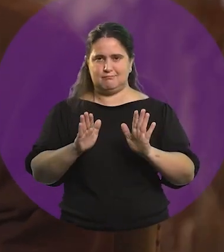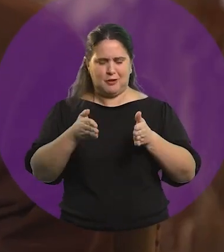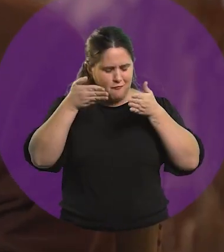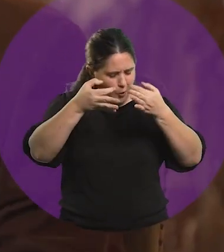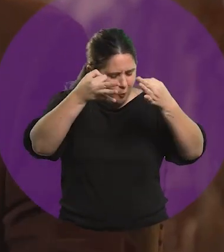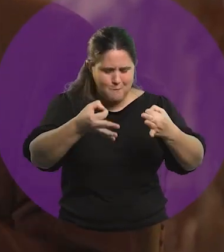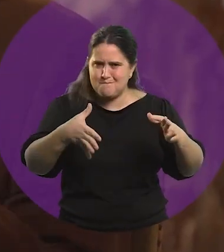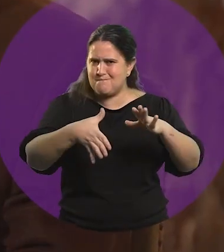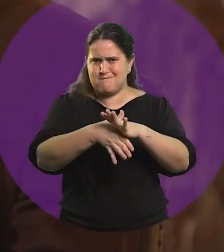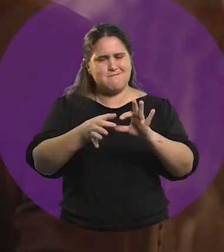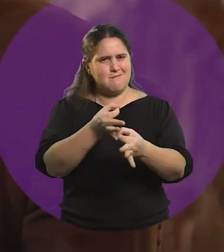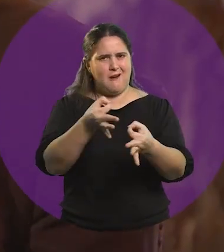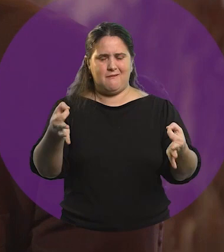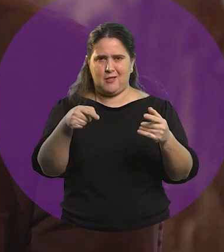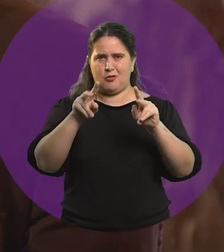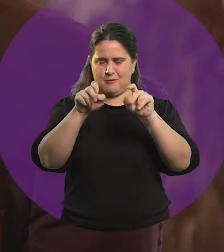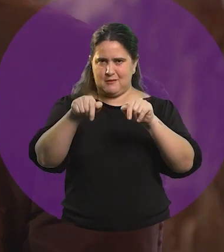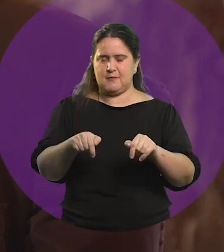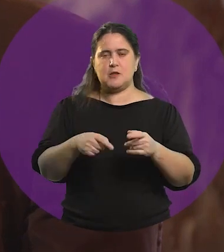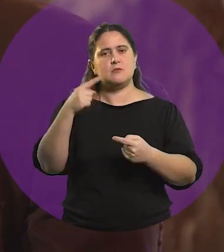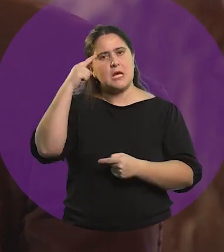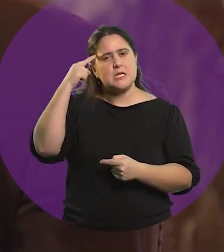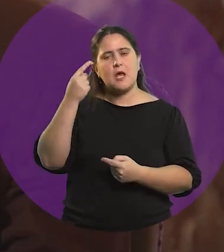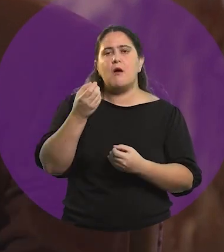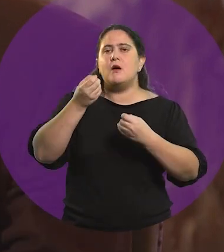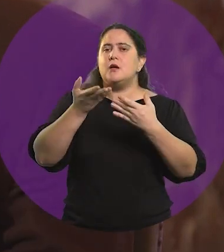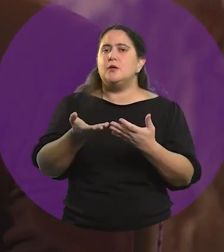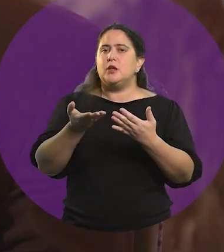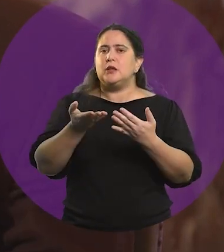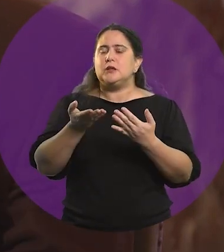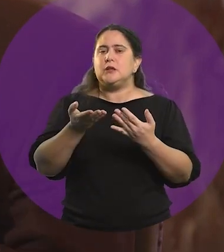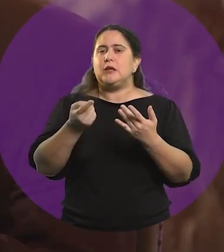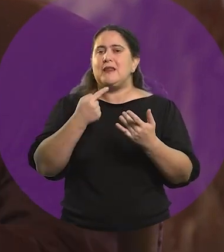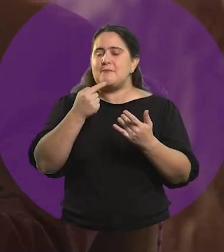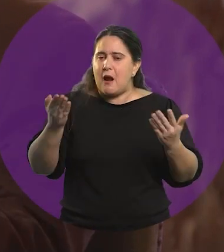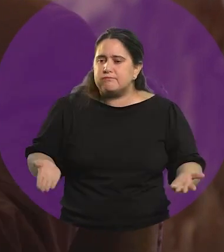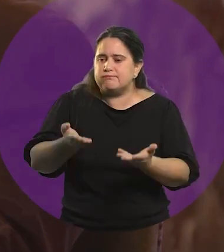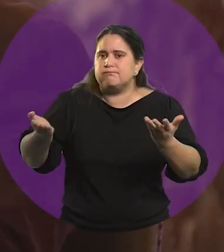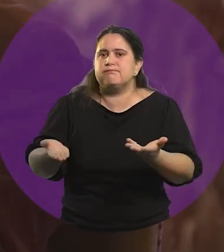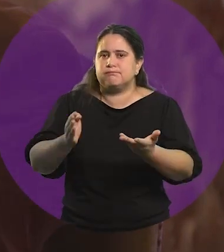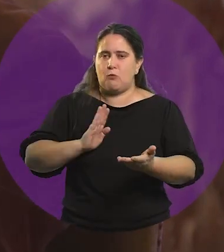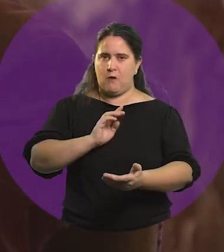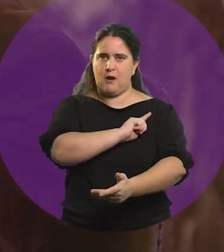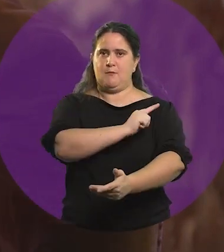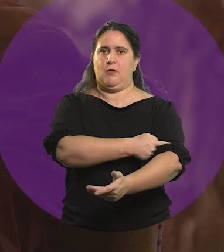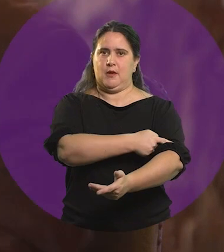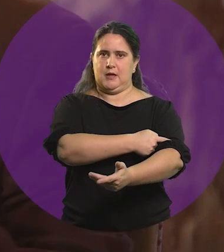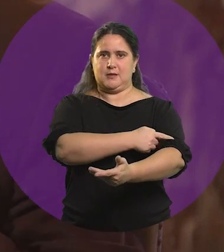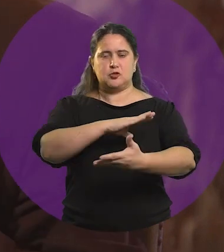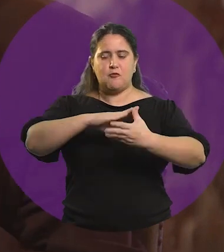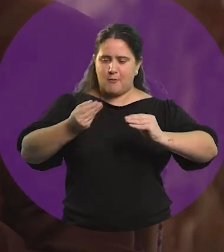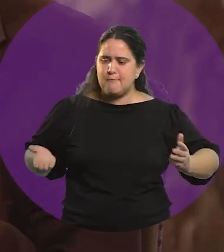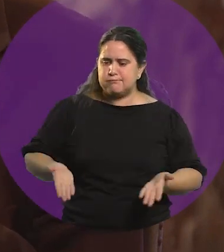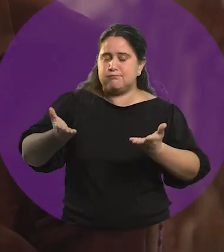estamos discutiendo hoy. Y me quedé pensando bastante, porque hay, dice, para promover el empoderamiento de las mujeres, que hay